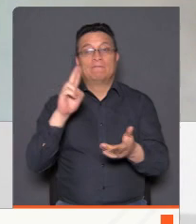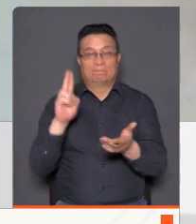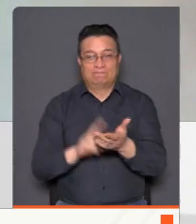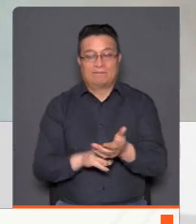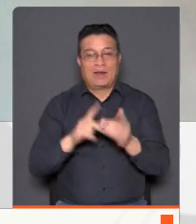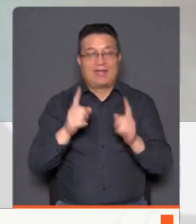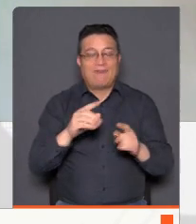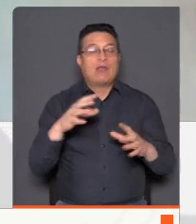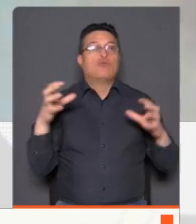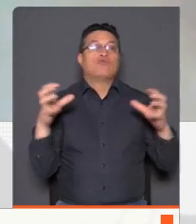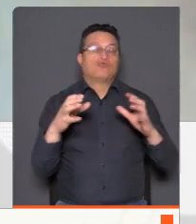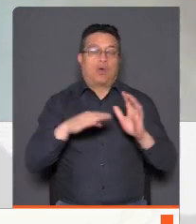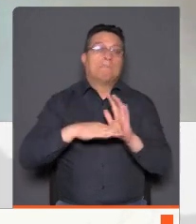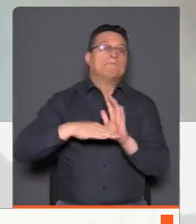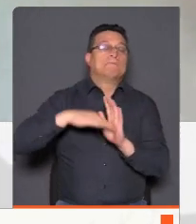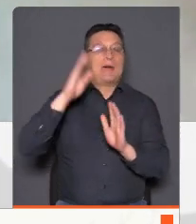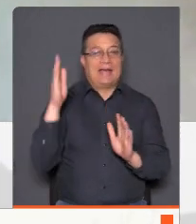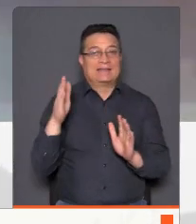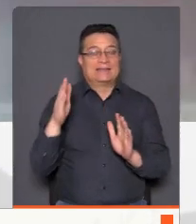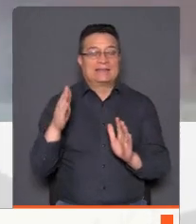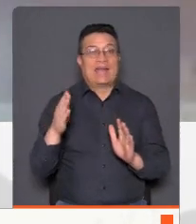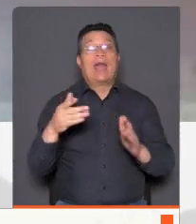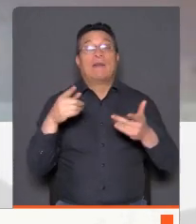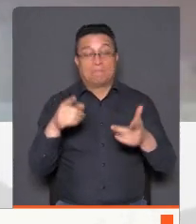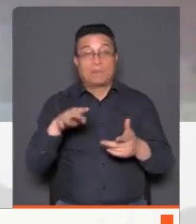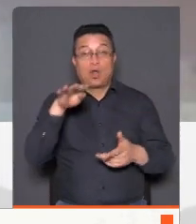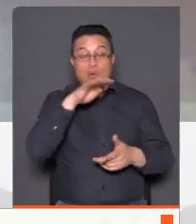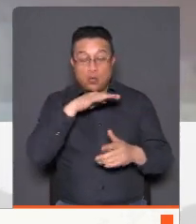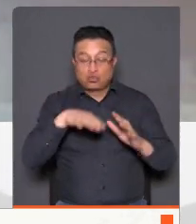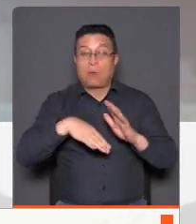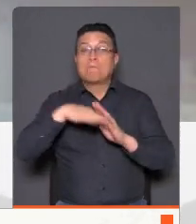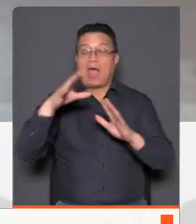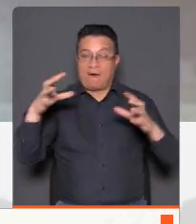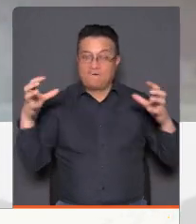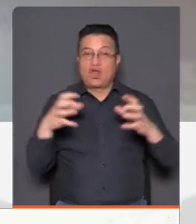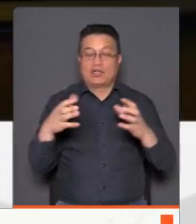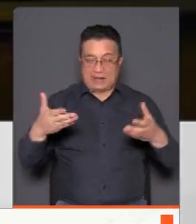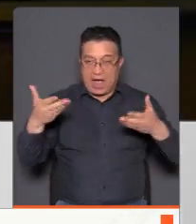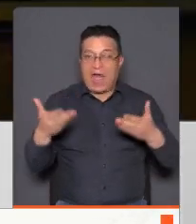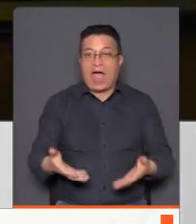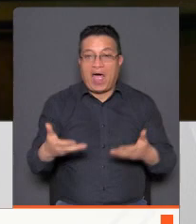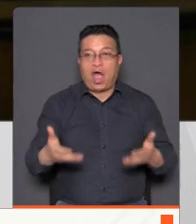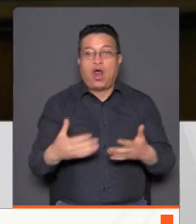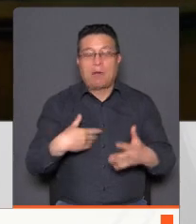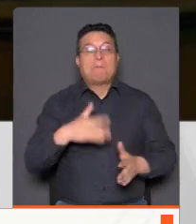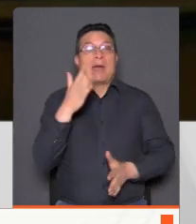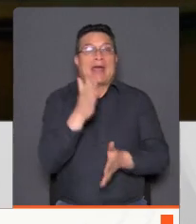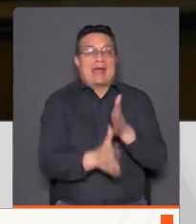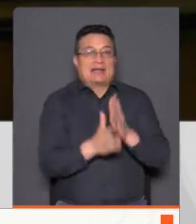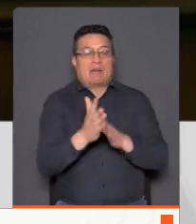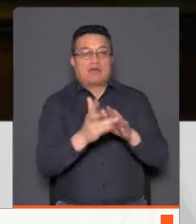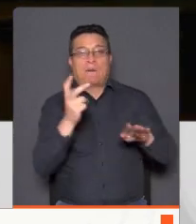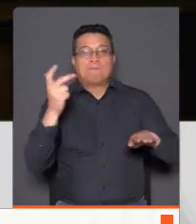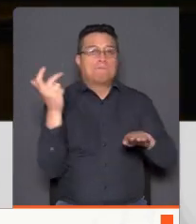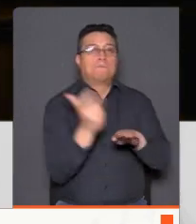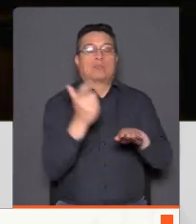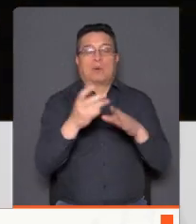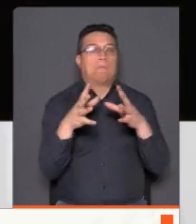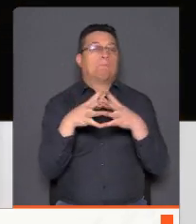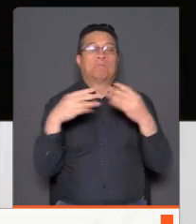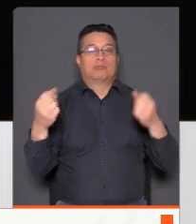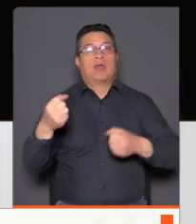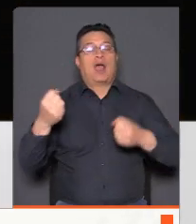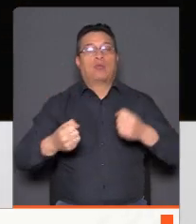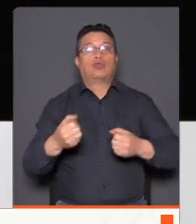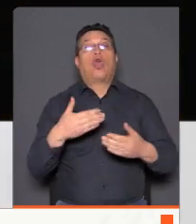más violencia. Hoy día lo que estamos viendo es el uso de más violencia para hacer más rápido el delito y llevarse de inmediato ese vehículo. ¿Dónde se van